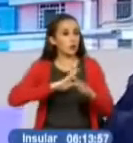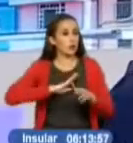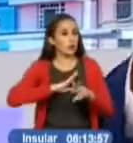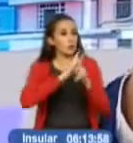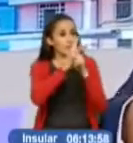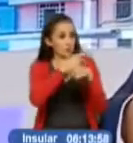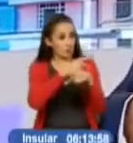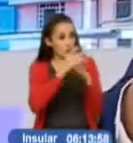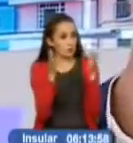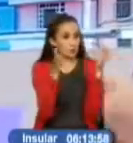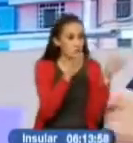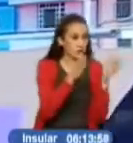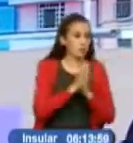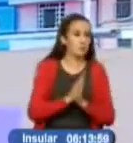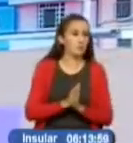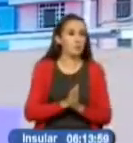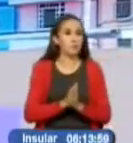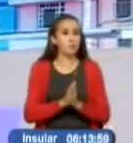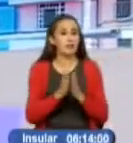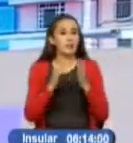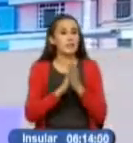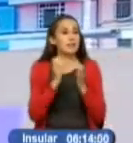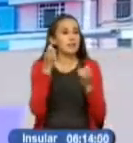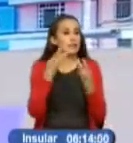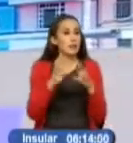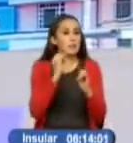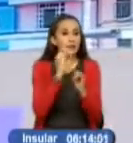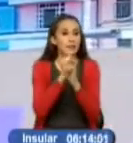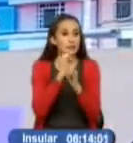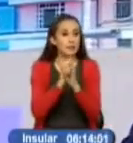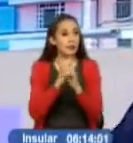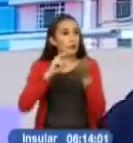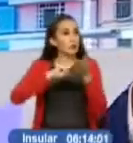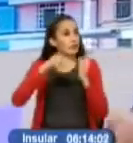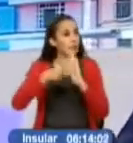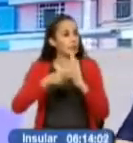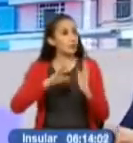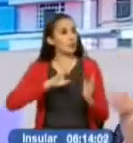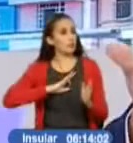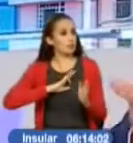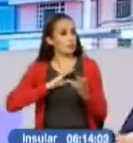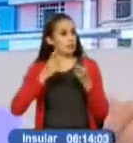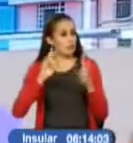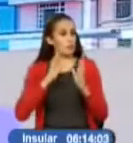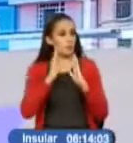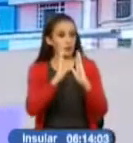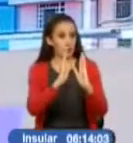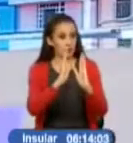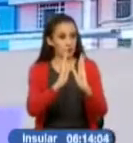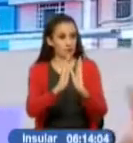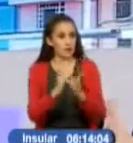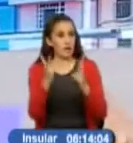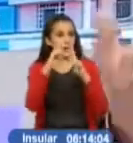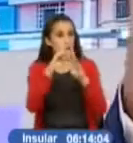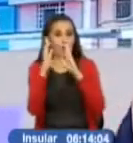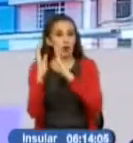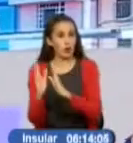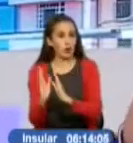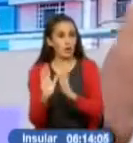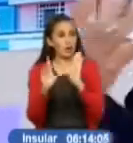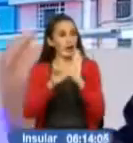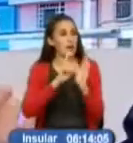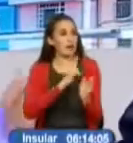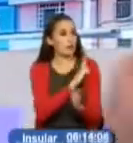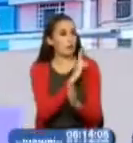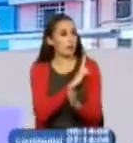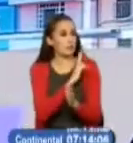el planteamiento del desarrollo de institutos técnicos y tecnológicos, hay la posibilidad ahora con las reformas a la LOES de que las